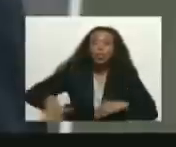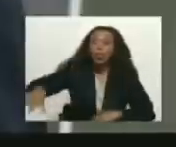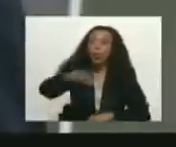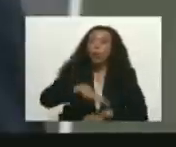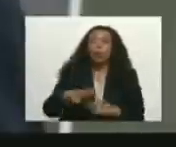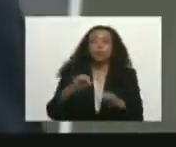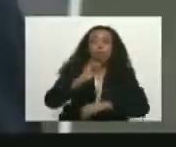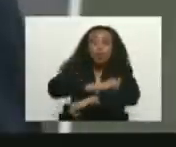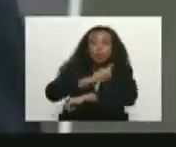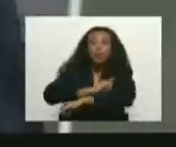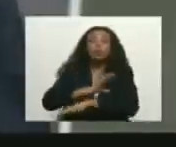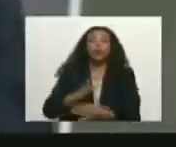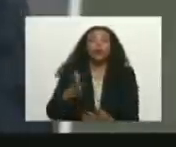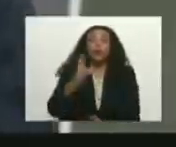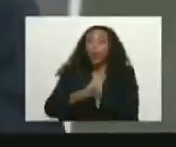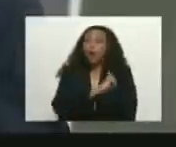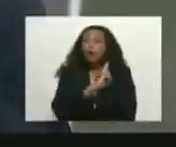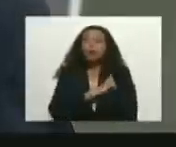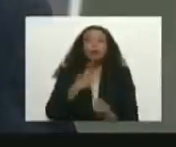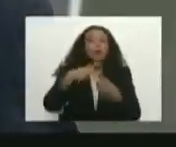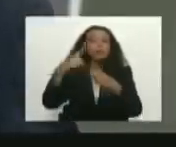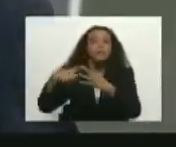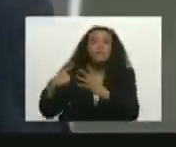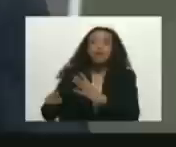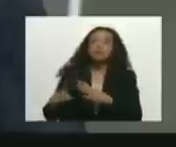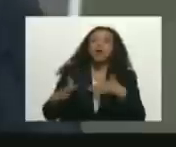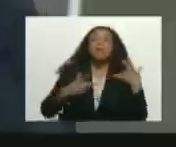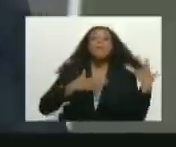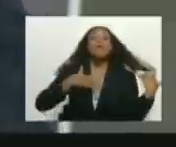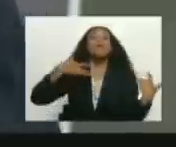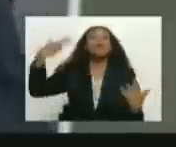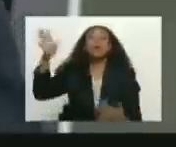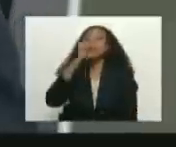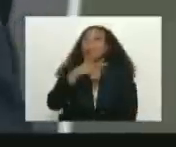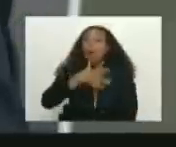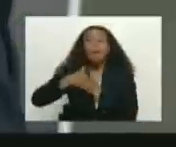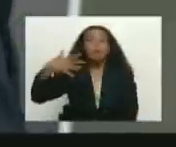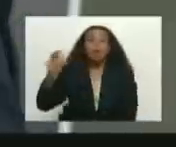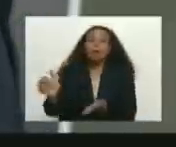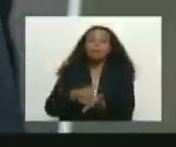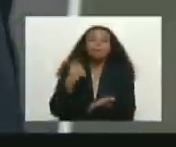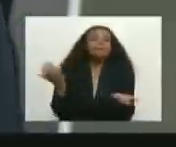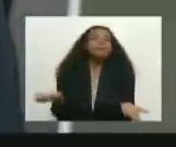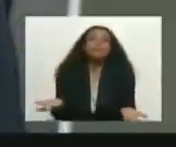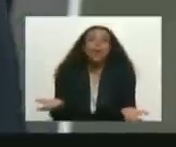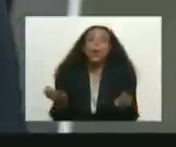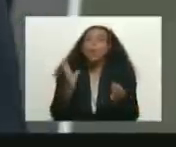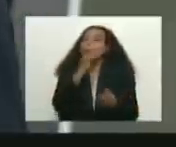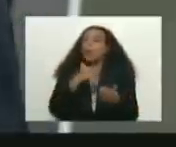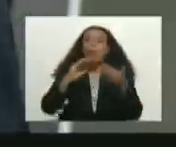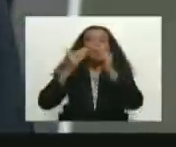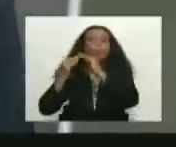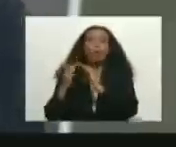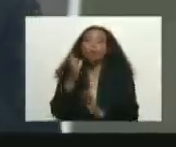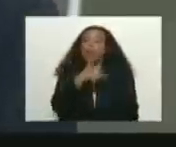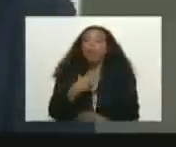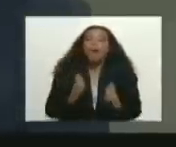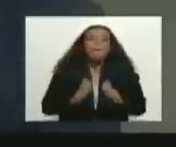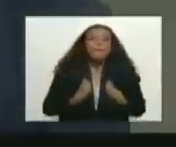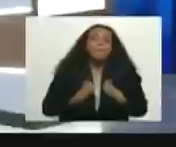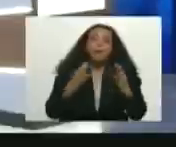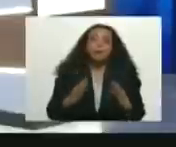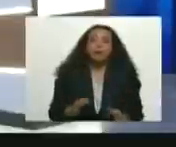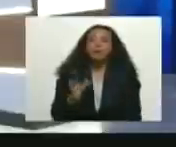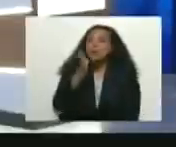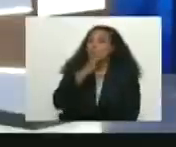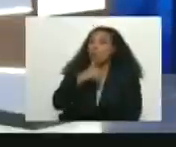todas las cristianas y cristianos de Venezuela, por la espiritualidad. Sin espiritualidad no podemos tener comunidad y no podemos tener vida. Sin